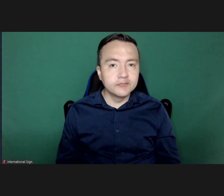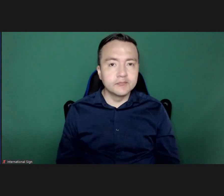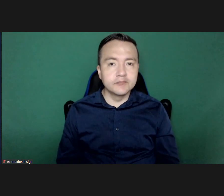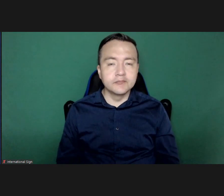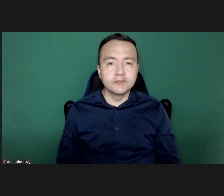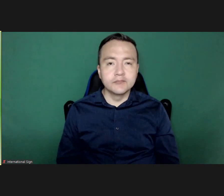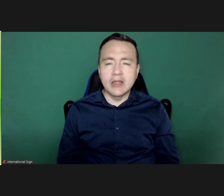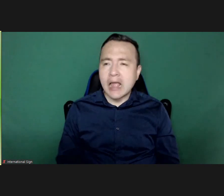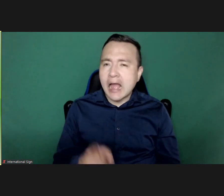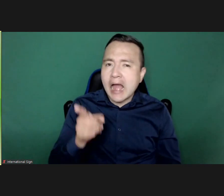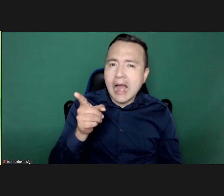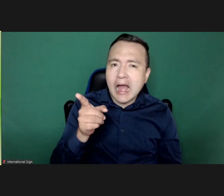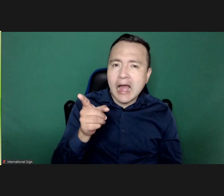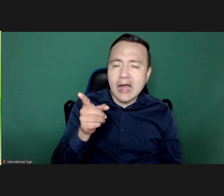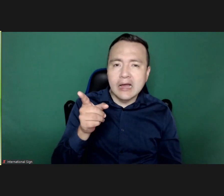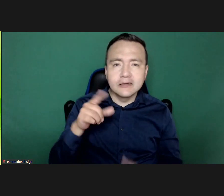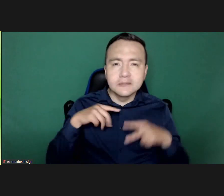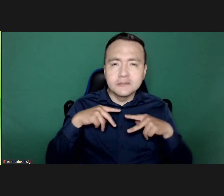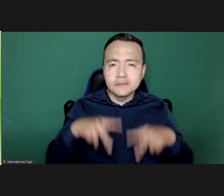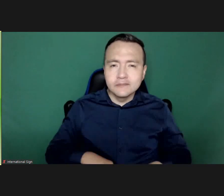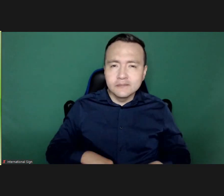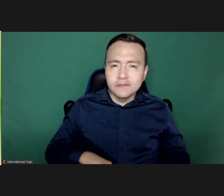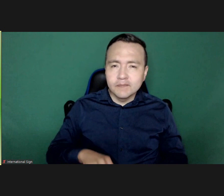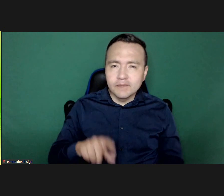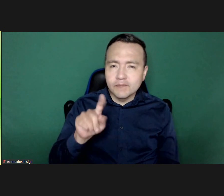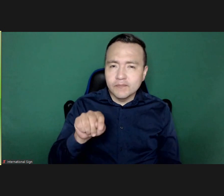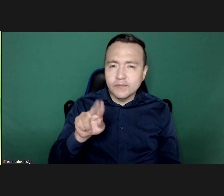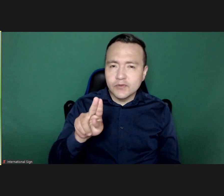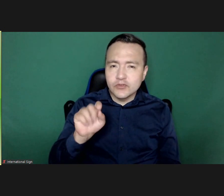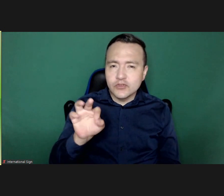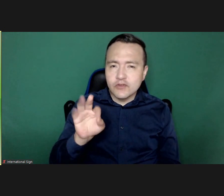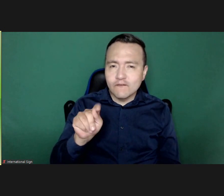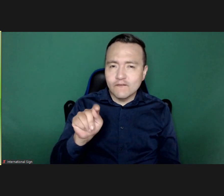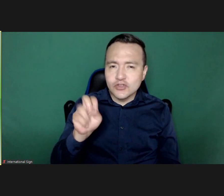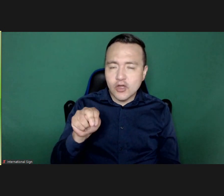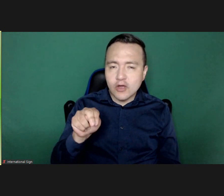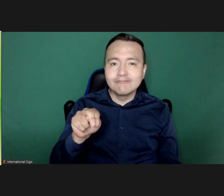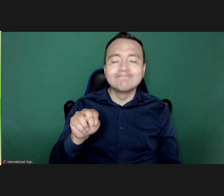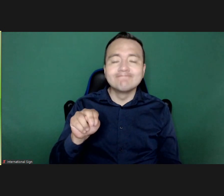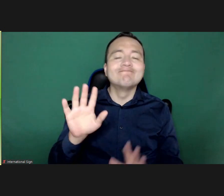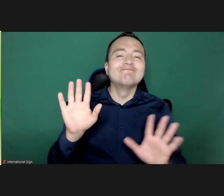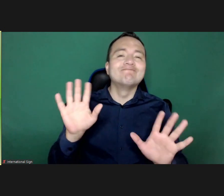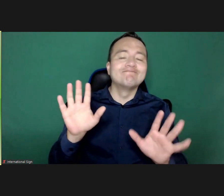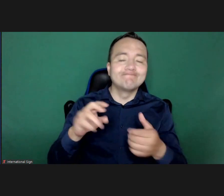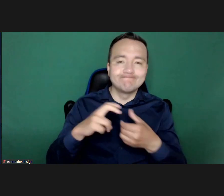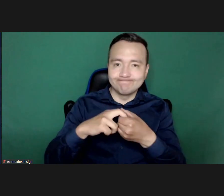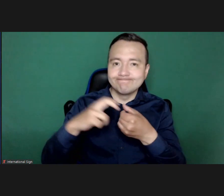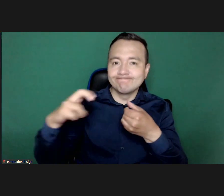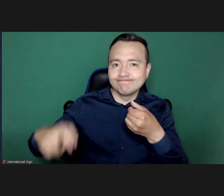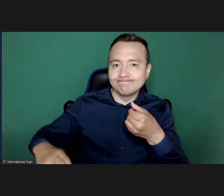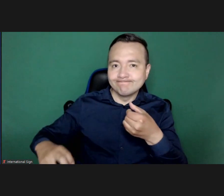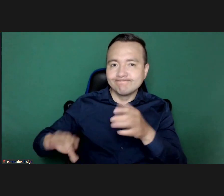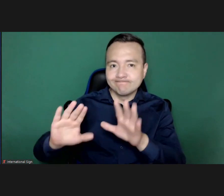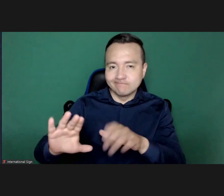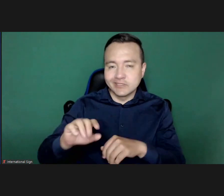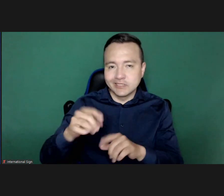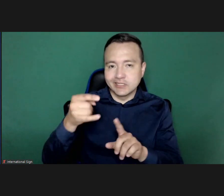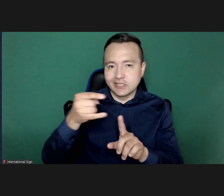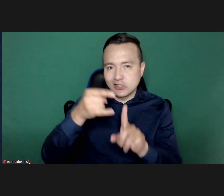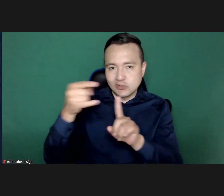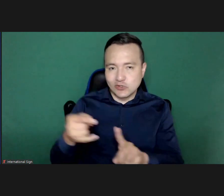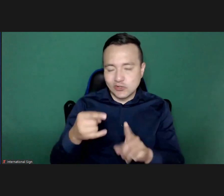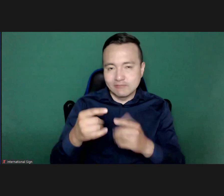El ministro Tufton tuvo que ausentarse. Muchas gracias por